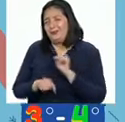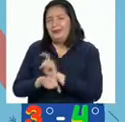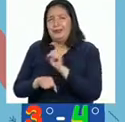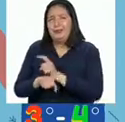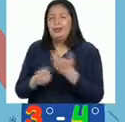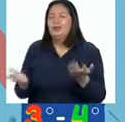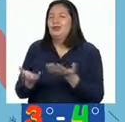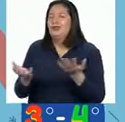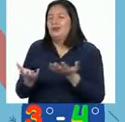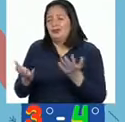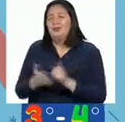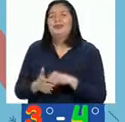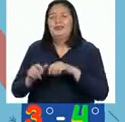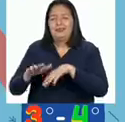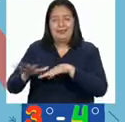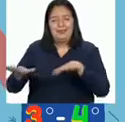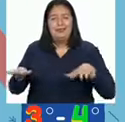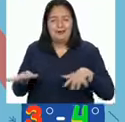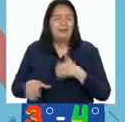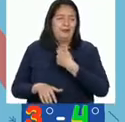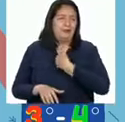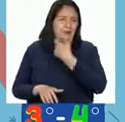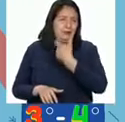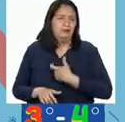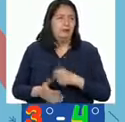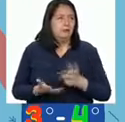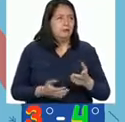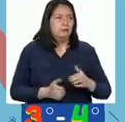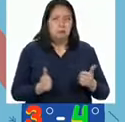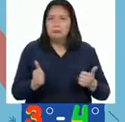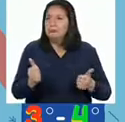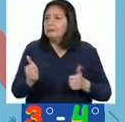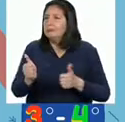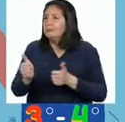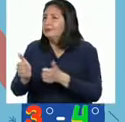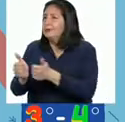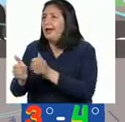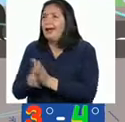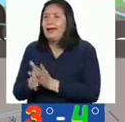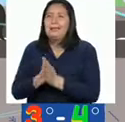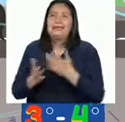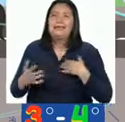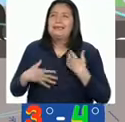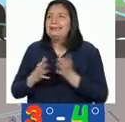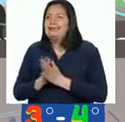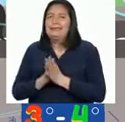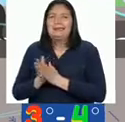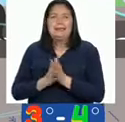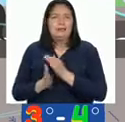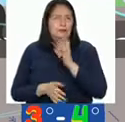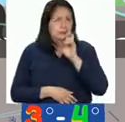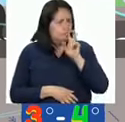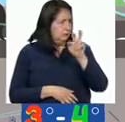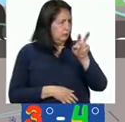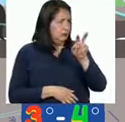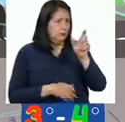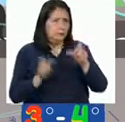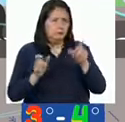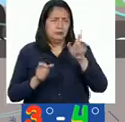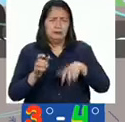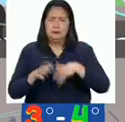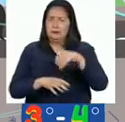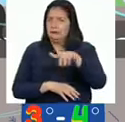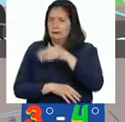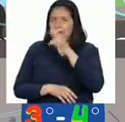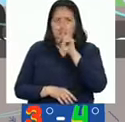enseñar dónde está el espacio personal. Pablo la sigue emocionado. Pablo y la guía observan a las personas en la